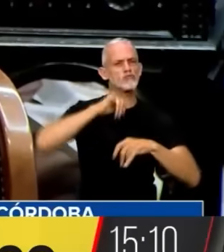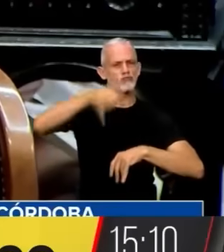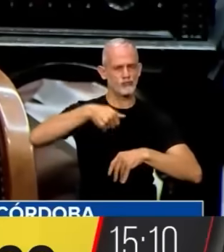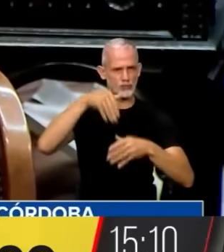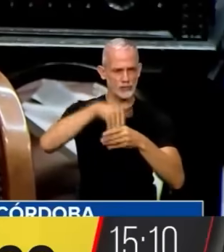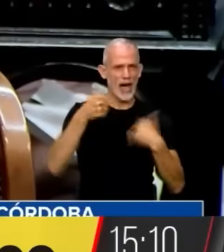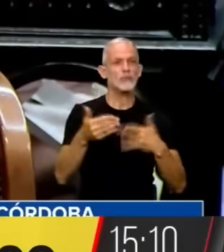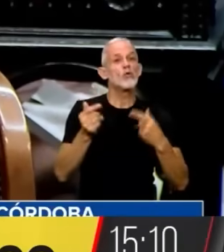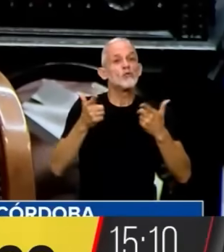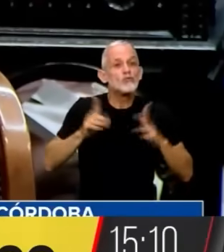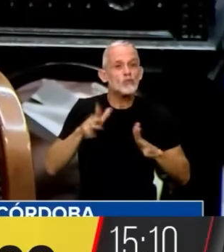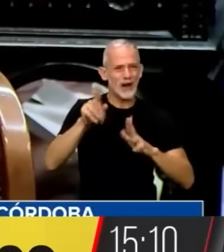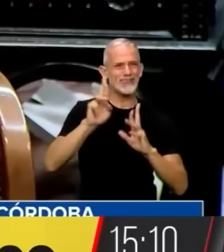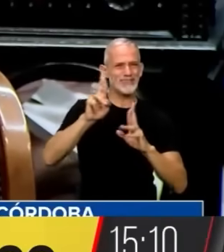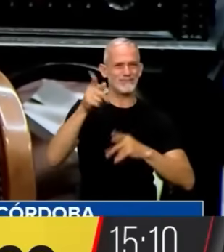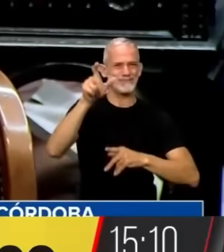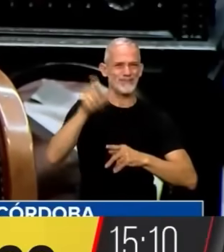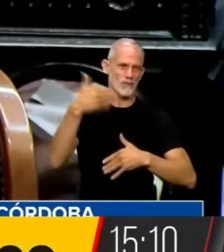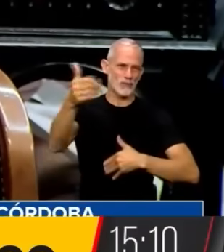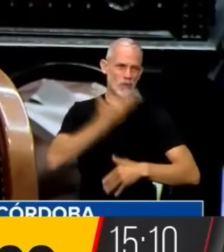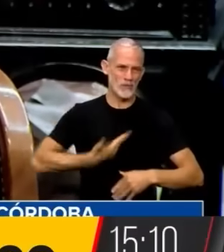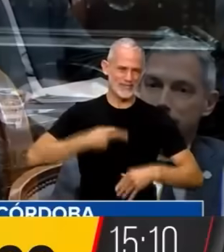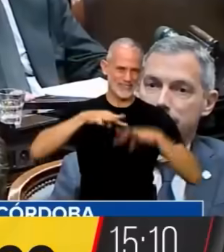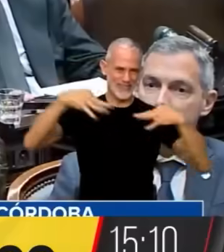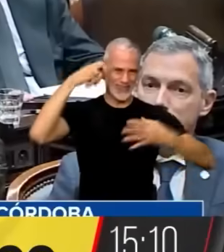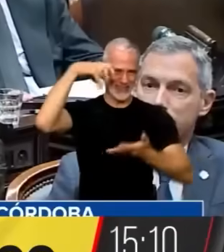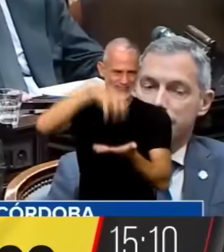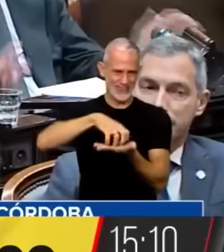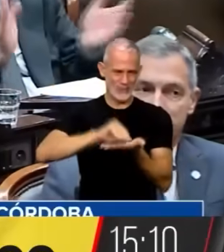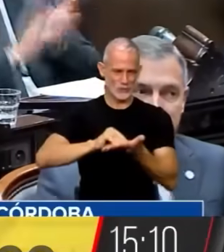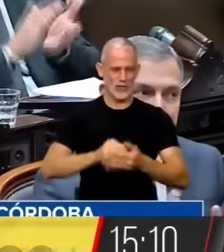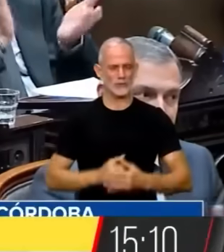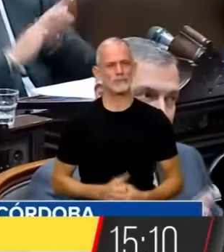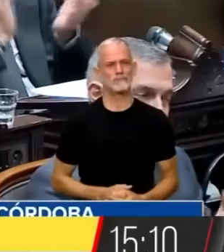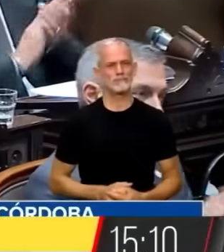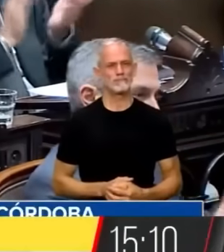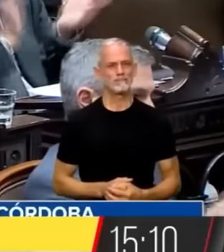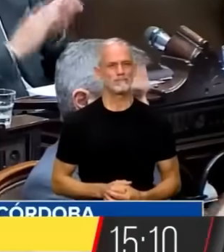que mucha suerte al futuro presidente y a disposición.